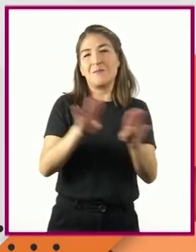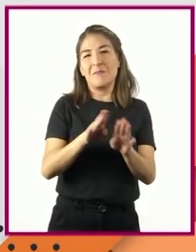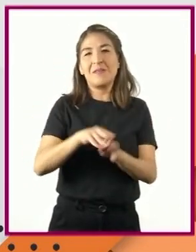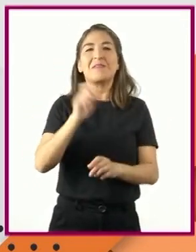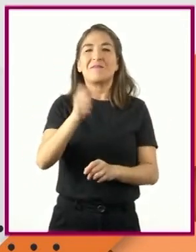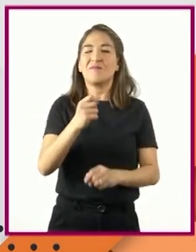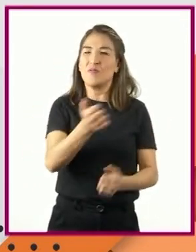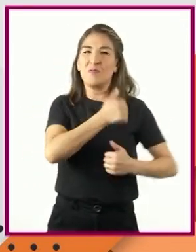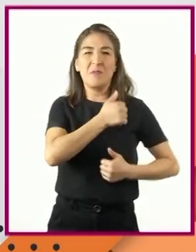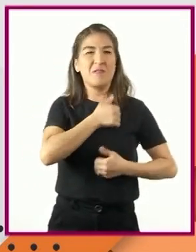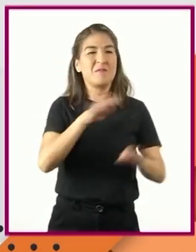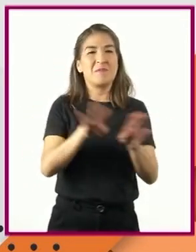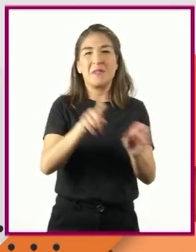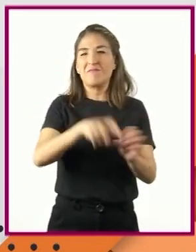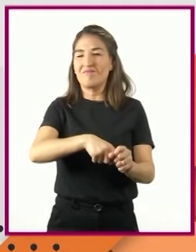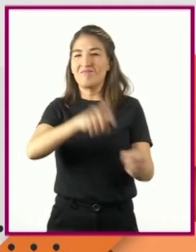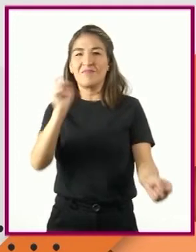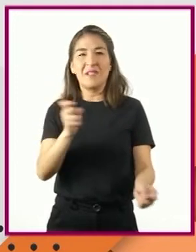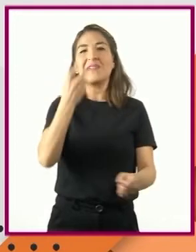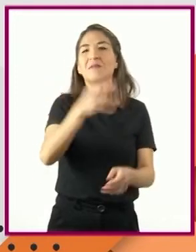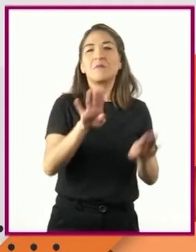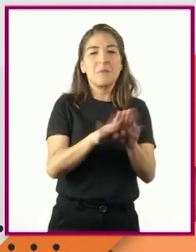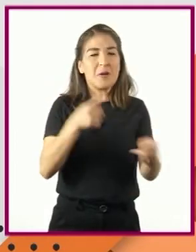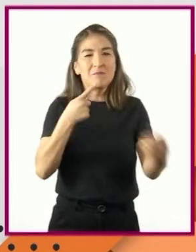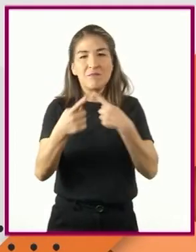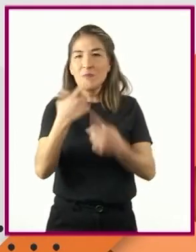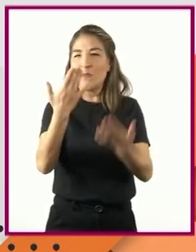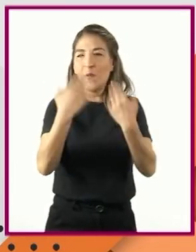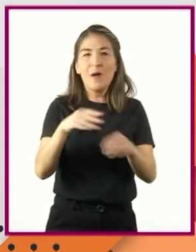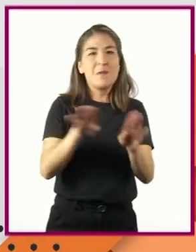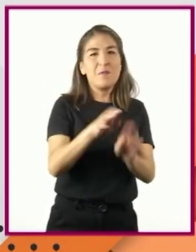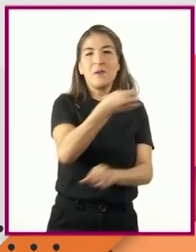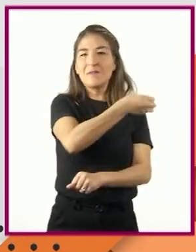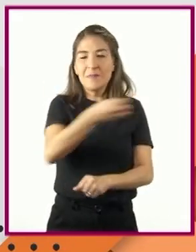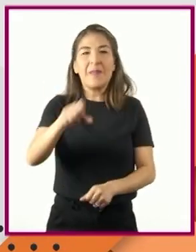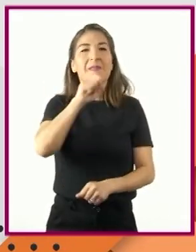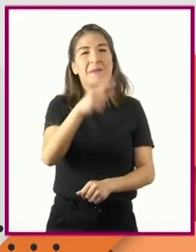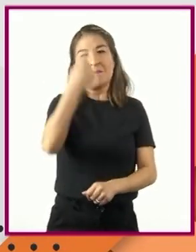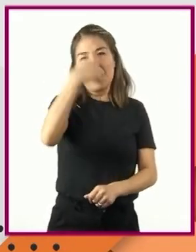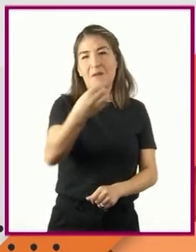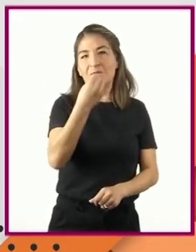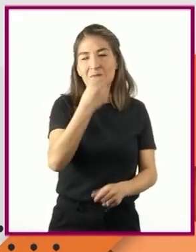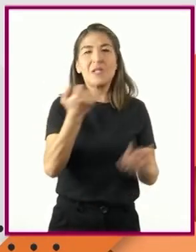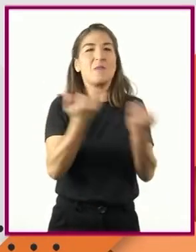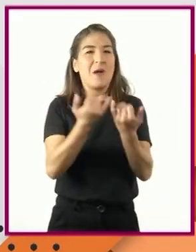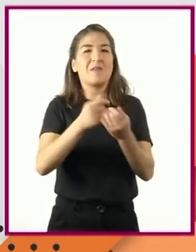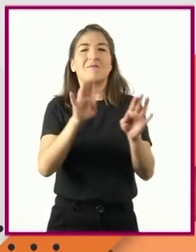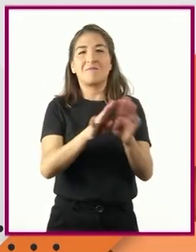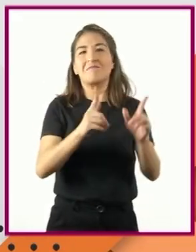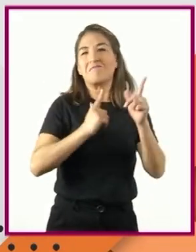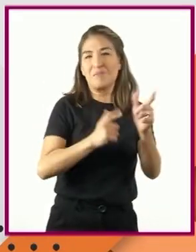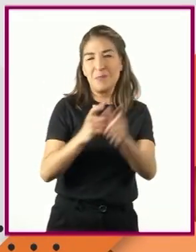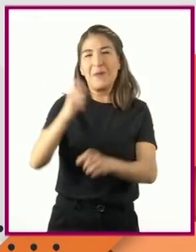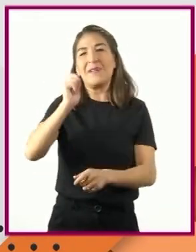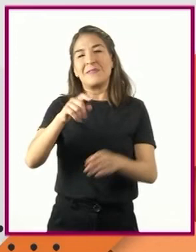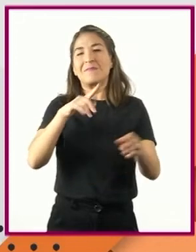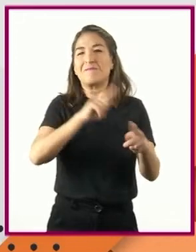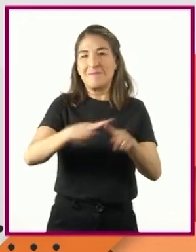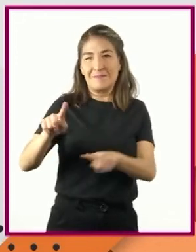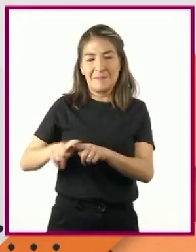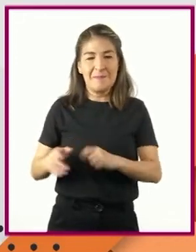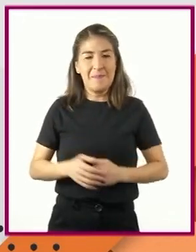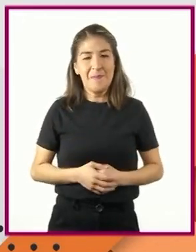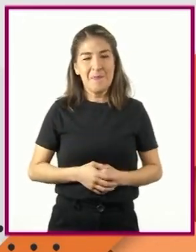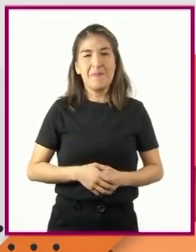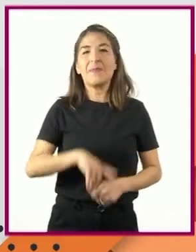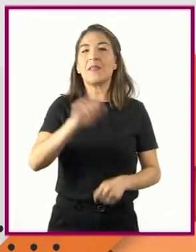soldados, debido a la desorganización y al desabasto de alimentos y de armas. Número 3.